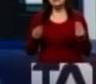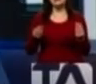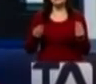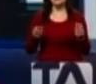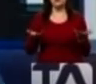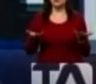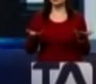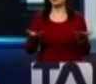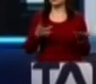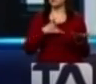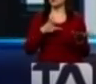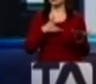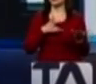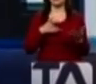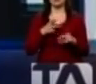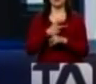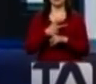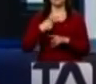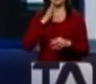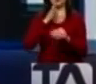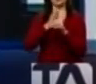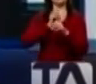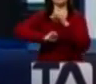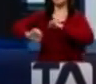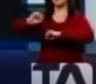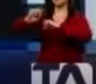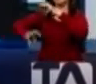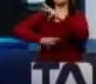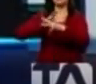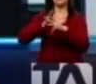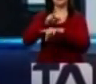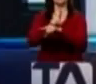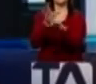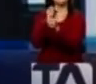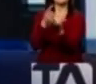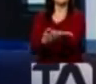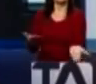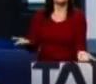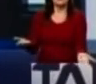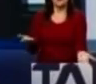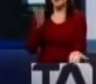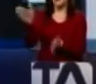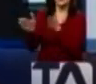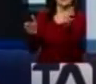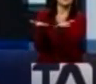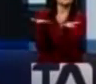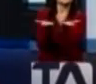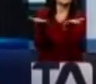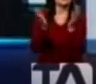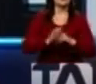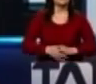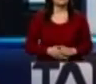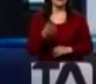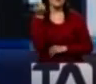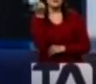impotencia tremenda, que es la que me lleva a recorrer el mundo. Yo con los médicos, ¿qué puedo hacer? ¿Dónde puedo ir? Eva, el dinero